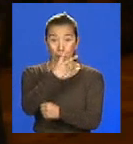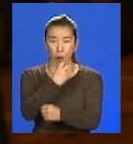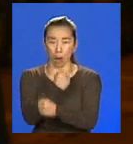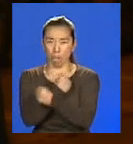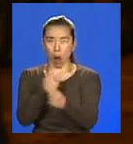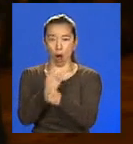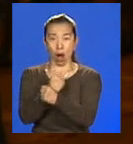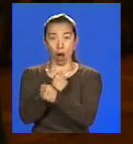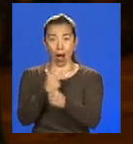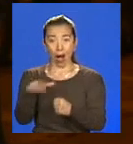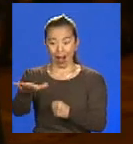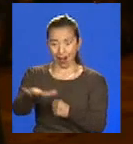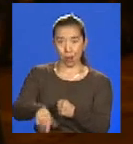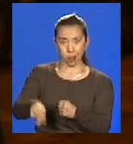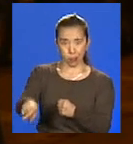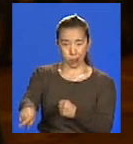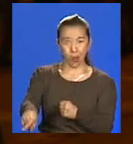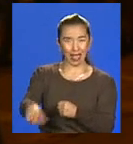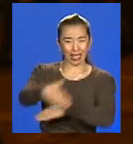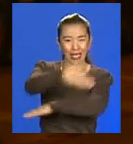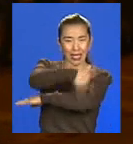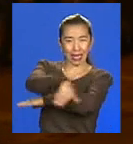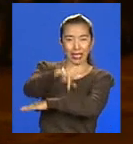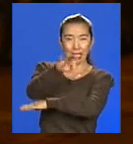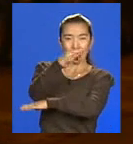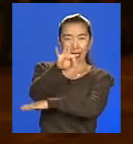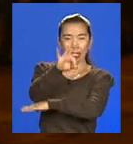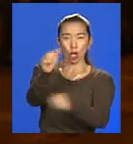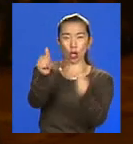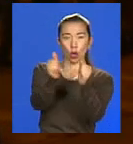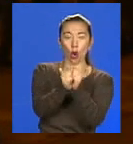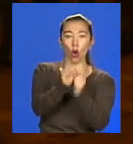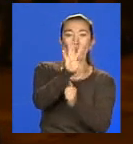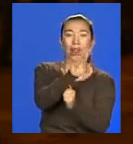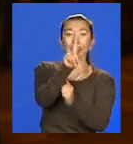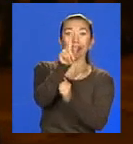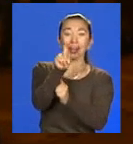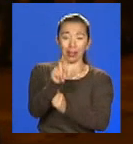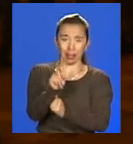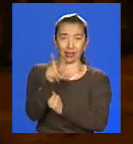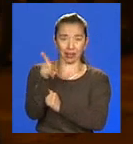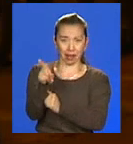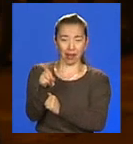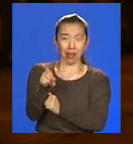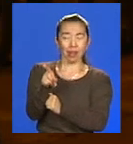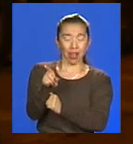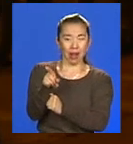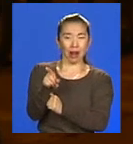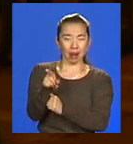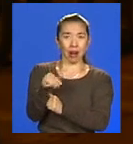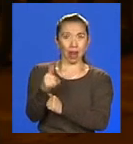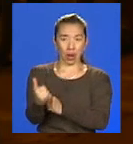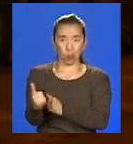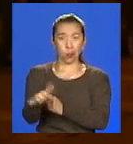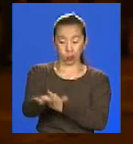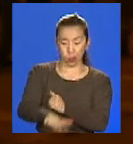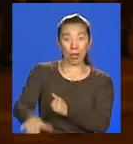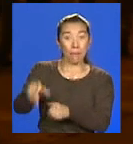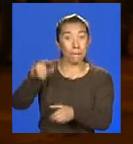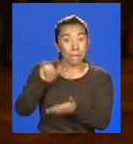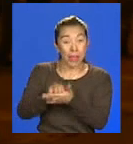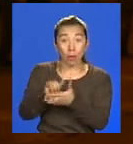aquí en este sector de la calle 13 con carrera 46, en las instalaciones también de